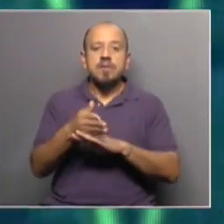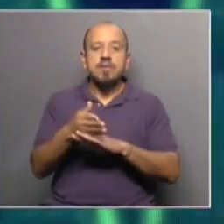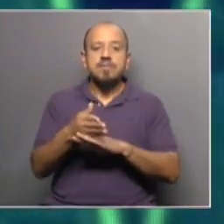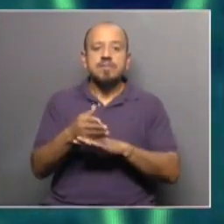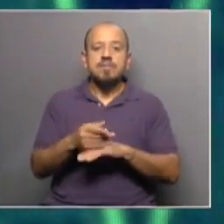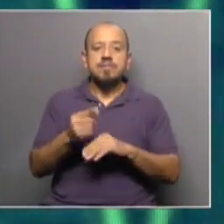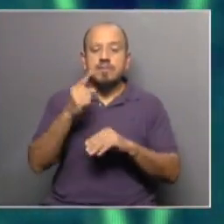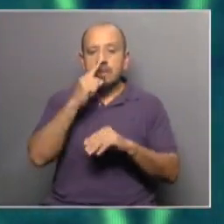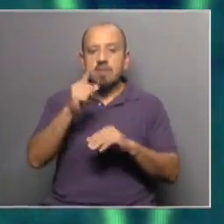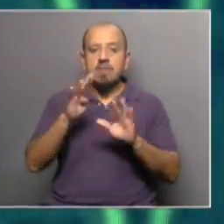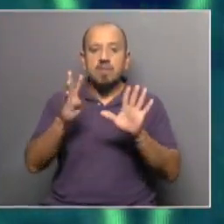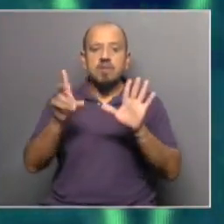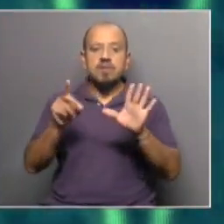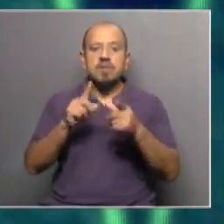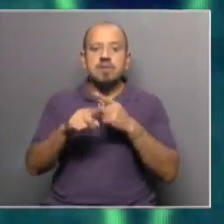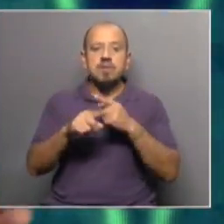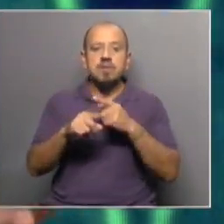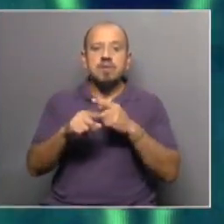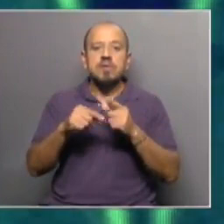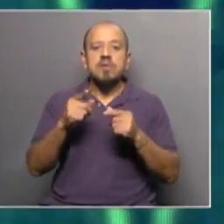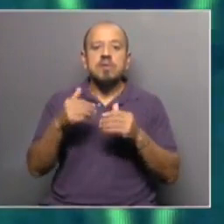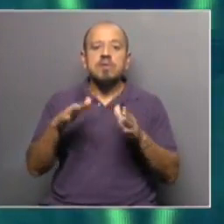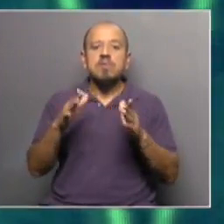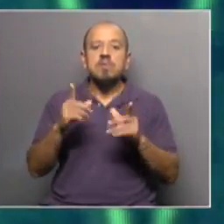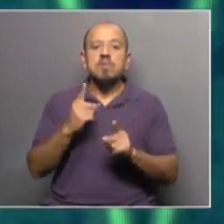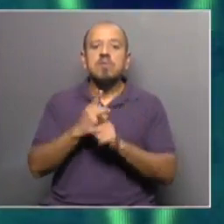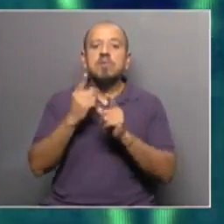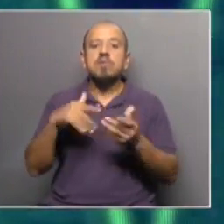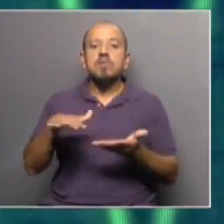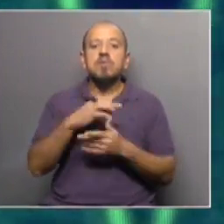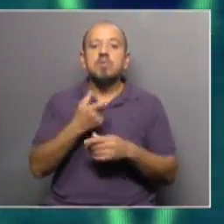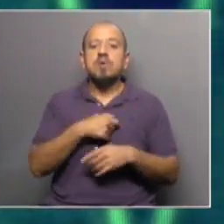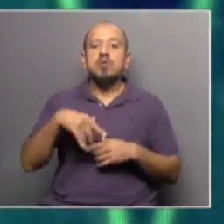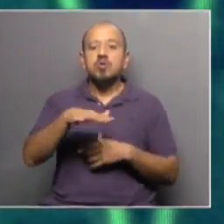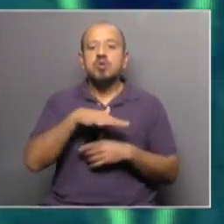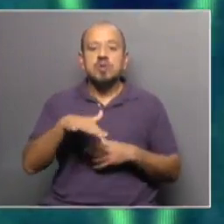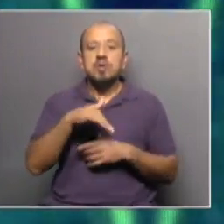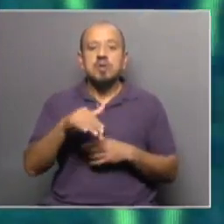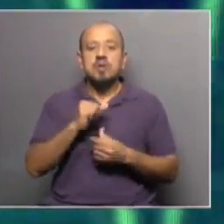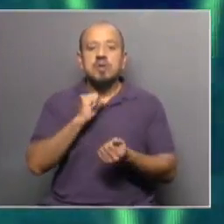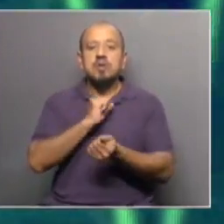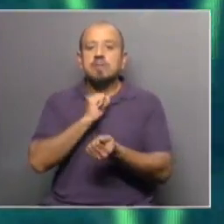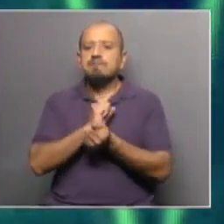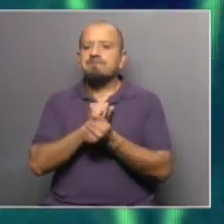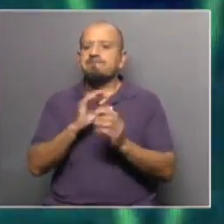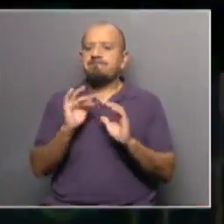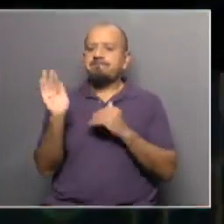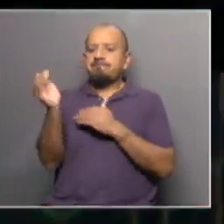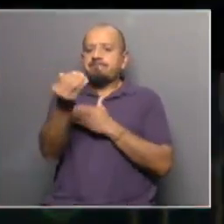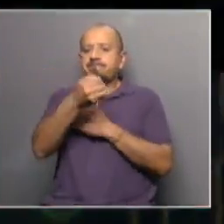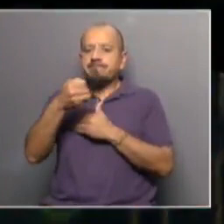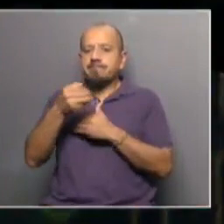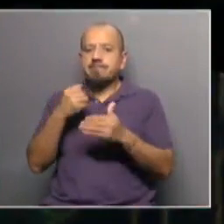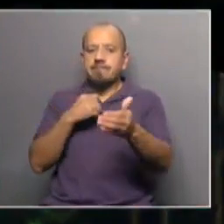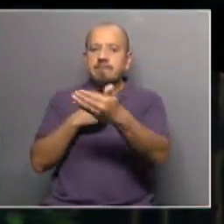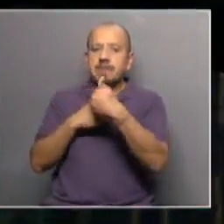se cumplieron, ¿no?, años, el 30. El mundialito fue un espacio de encuentro público para una sociedad que estaba encarcelada. El incilio, sí, sí, había sido muy duro, pero y la gente ahí